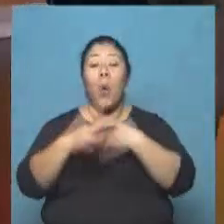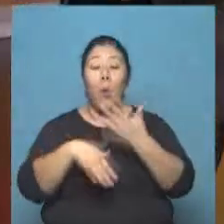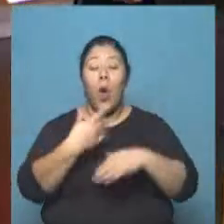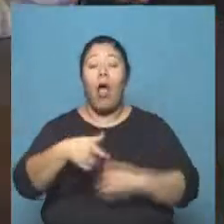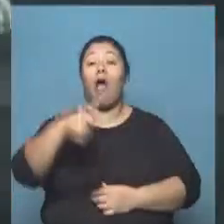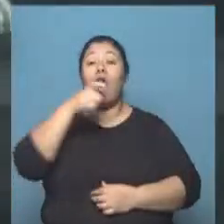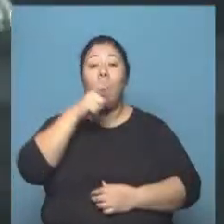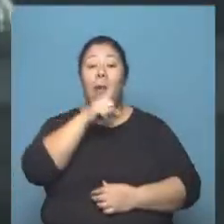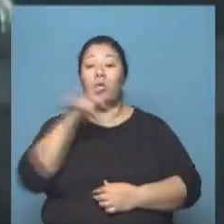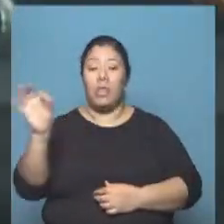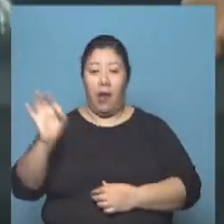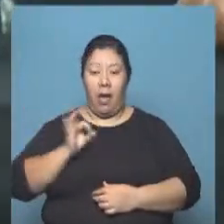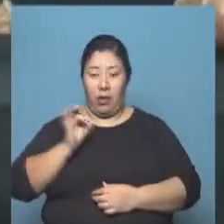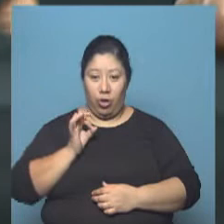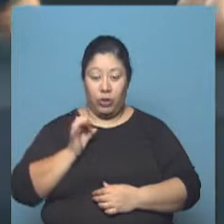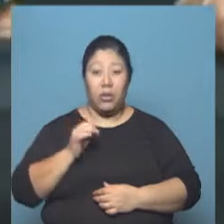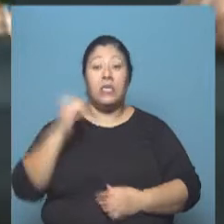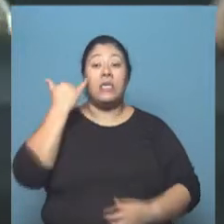allí.